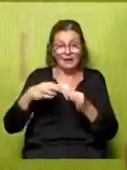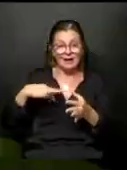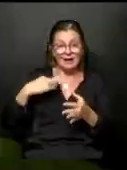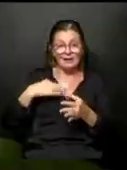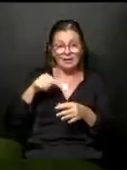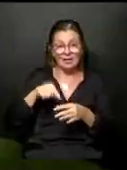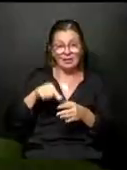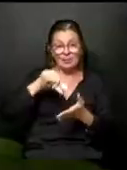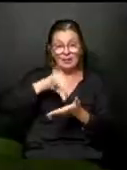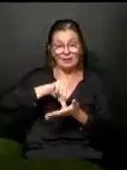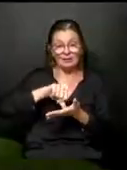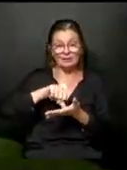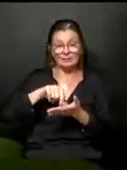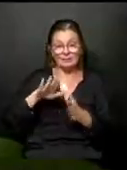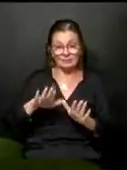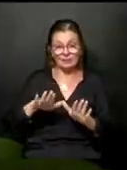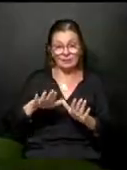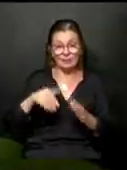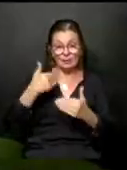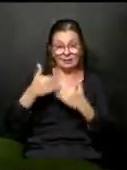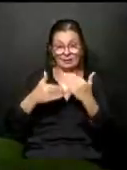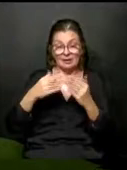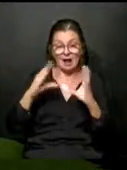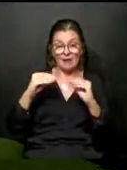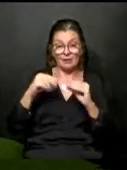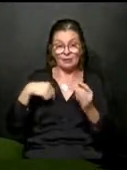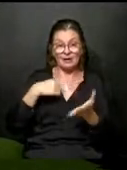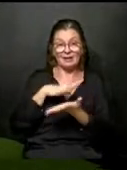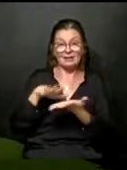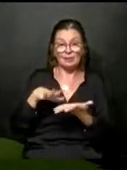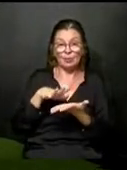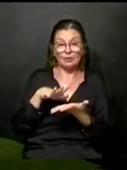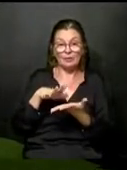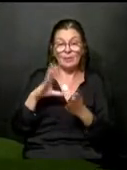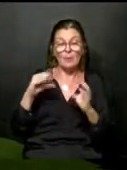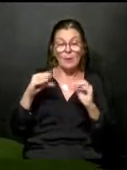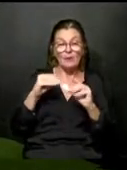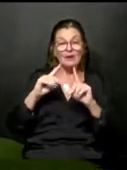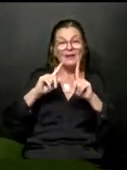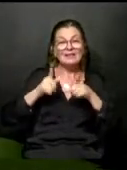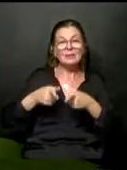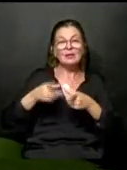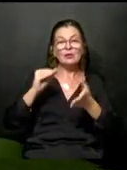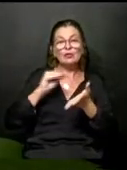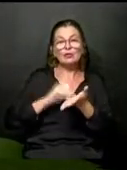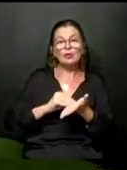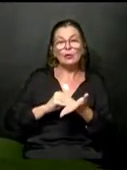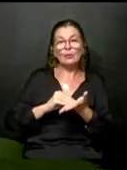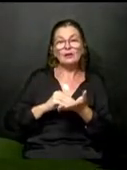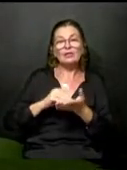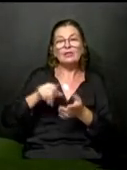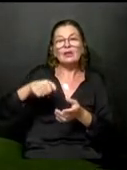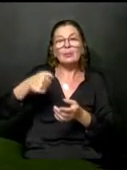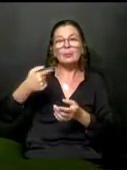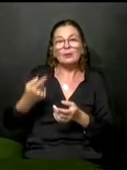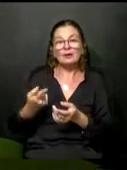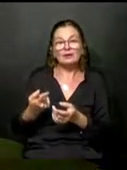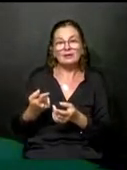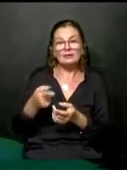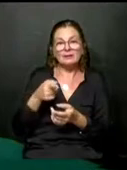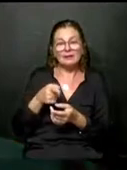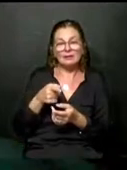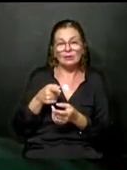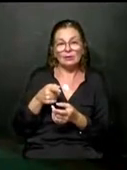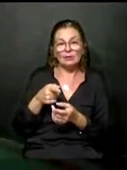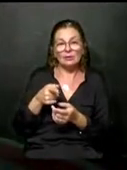esto. Bien, y vamos a seguir hablando sobre estas situaciones y vamos a hablar también sobre lo que son las consecuencias de esto,